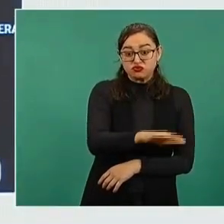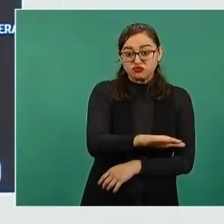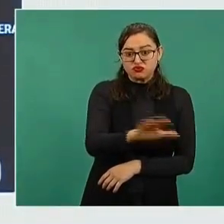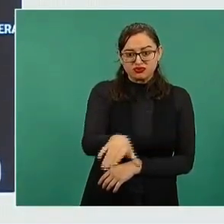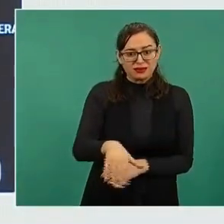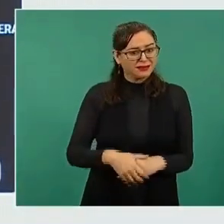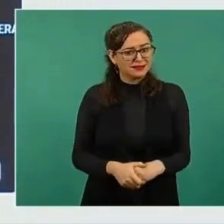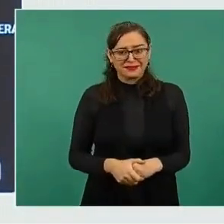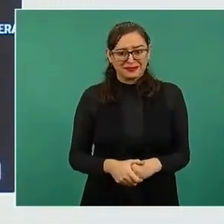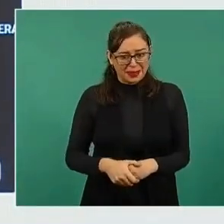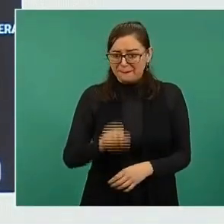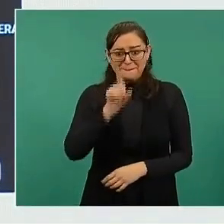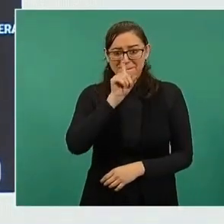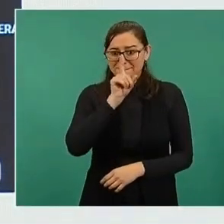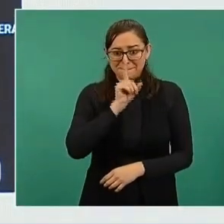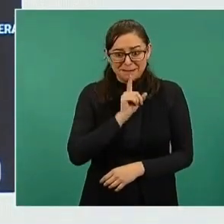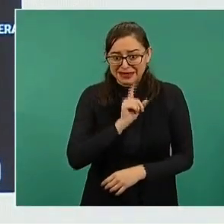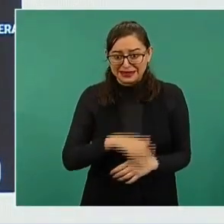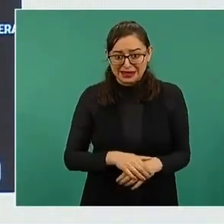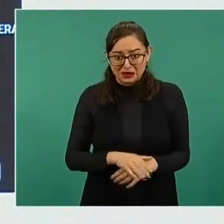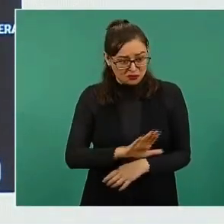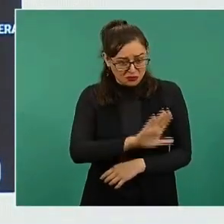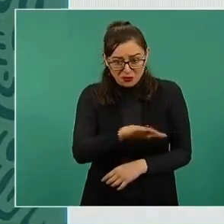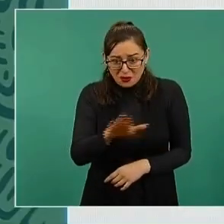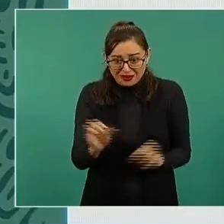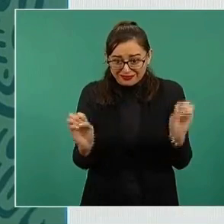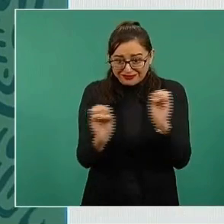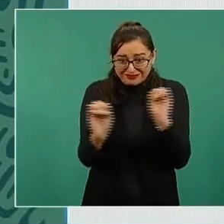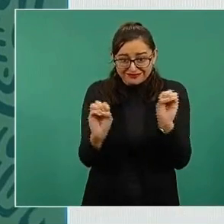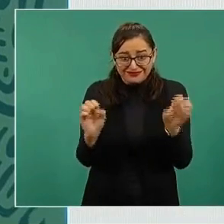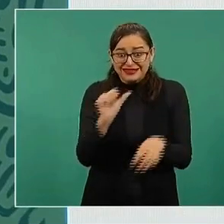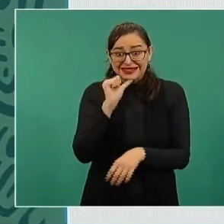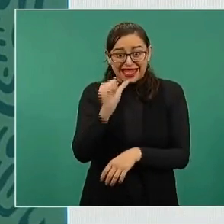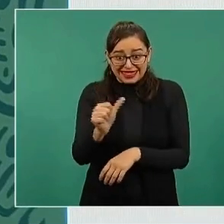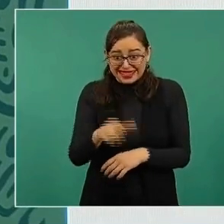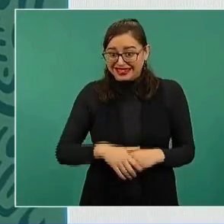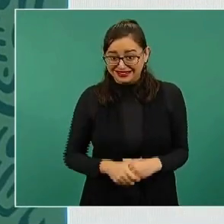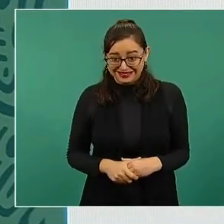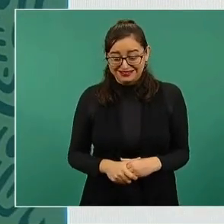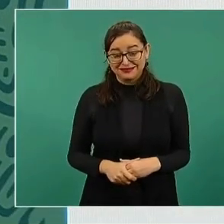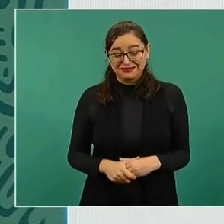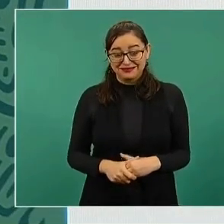Falso. No murió ningún indígena, que yo sepa.